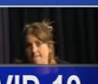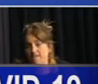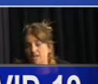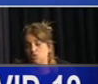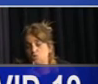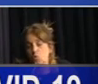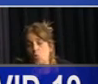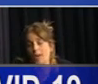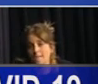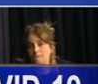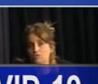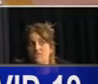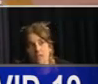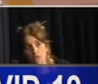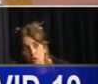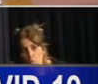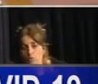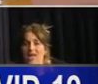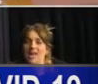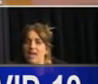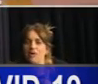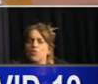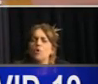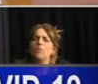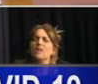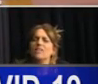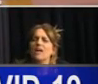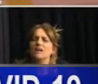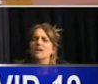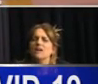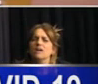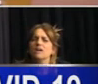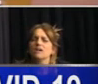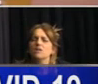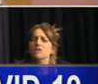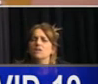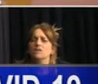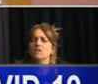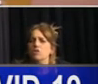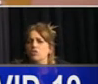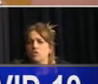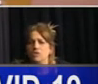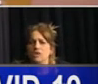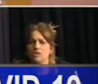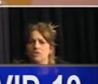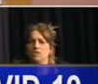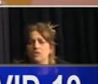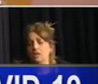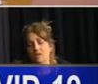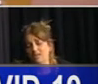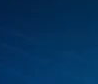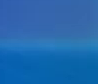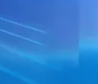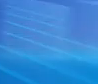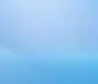conducta de los uruguayos les decía algo mejor que yo valoro como que le dijiste la conducta de cada uno de nosotros condiciona la